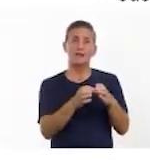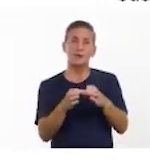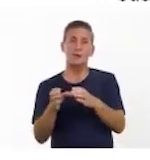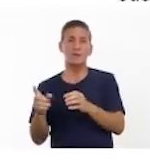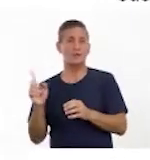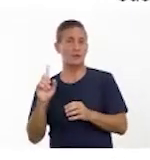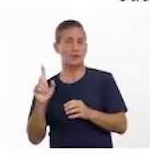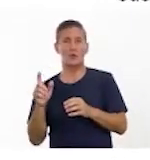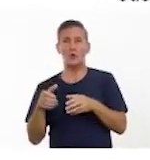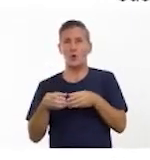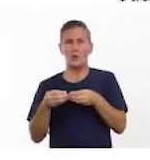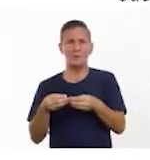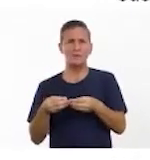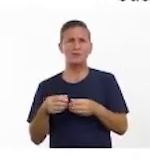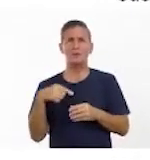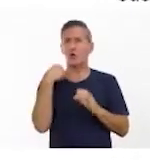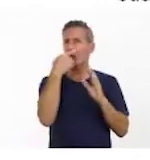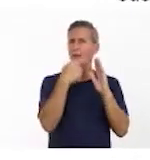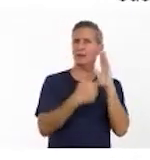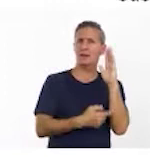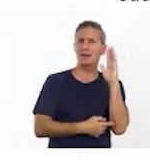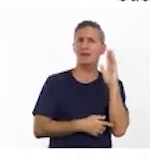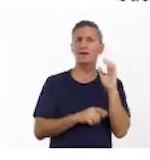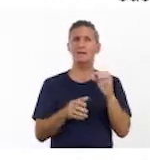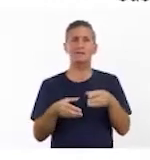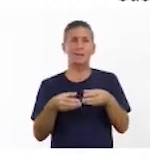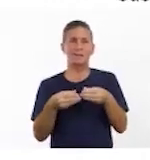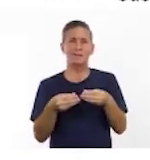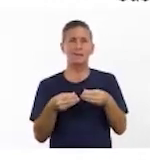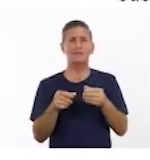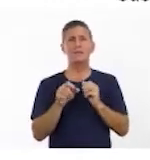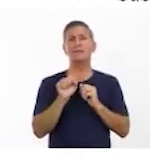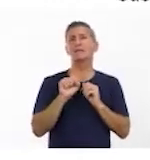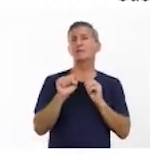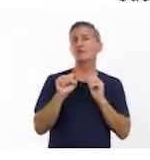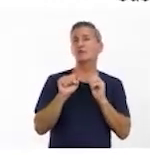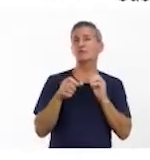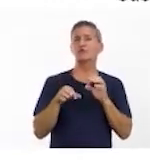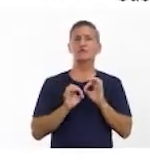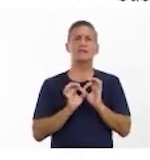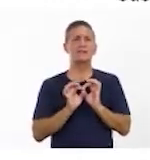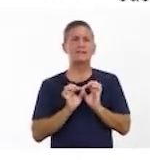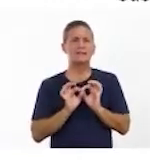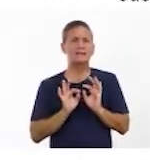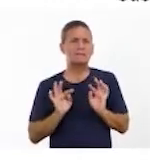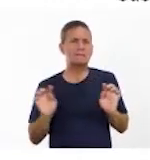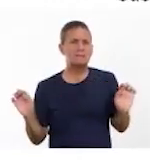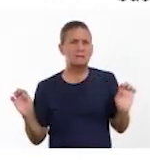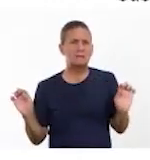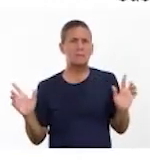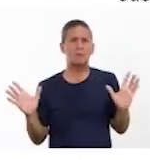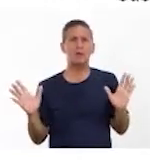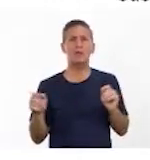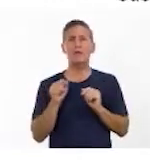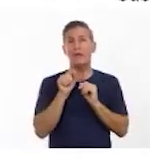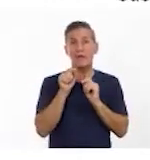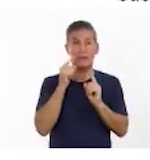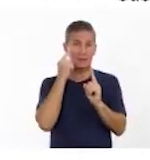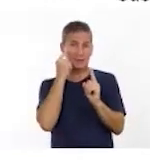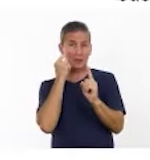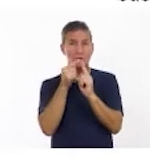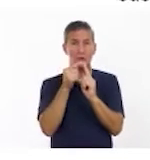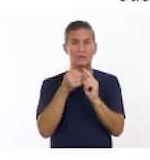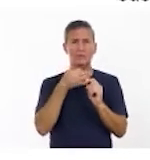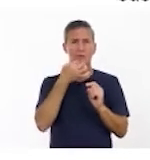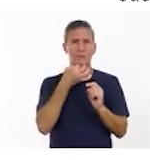no metálicos, así como el carácter no metálico de sus sustancias simples. Este objetivo